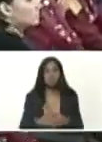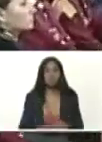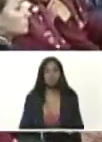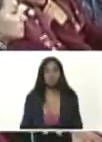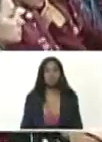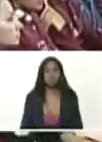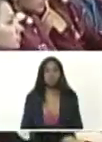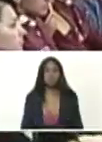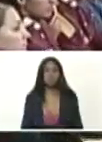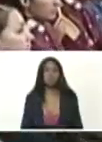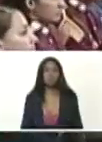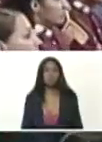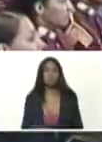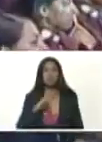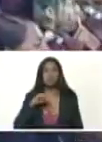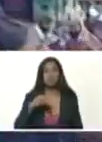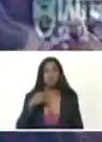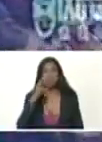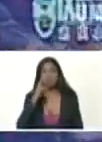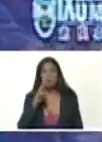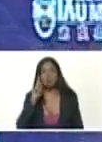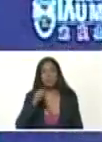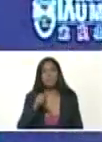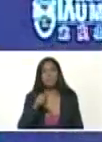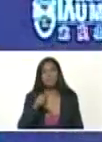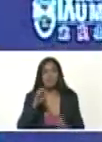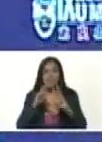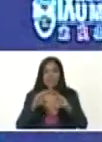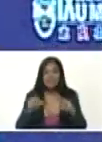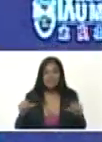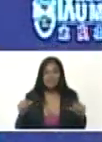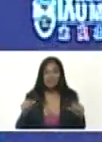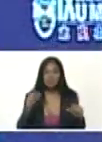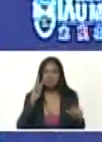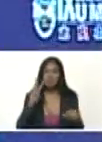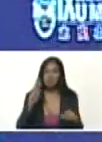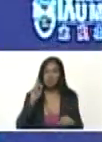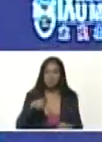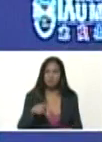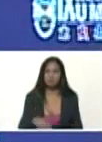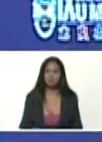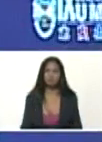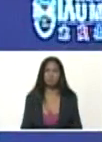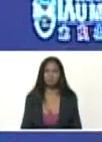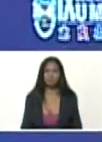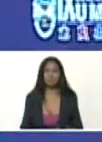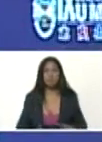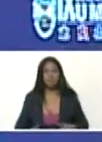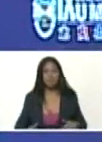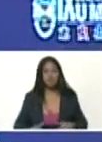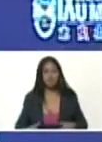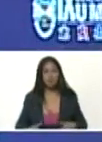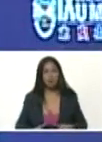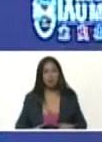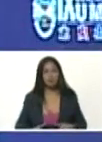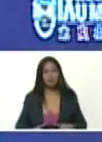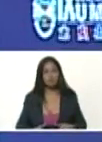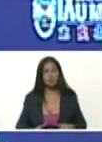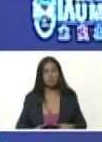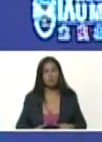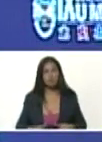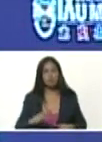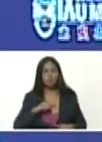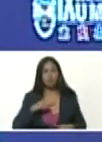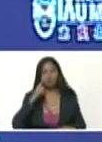y pudimos ver en el terreno el esfuerzo de